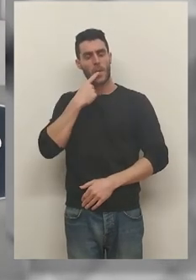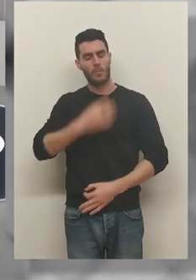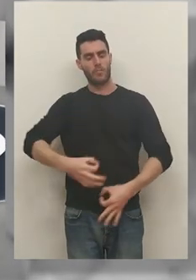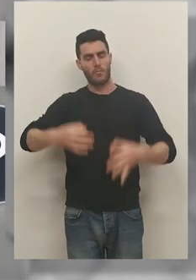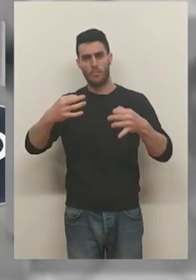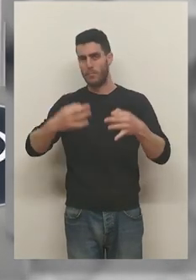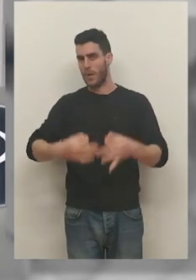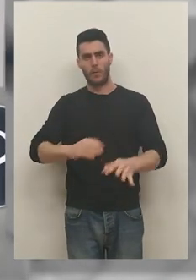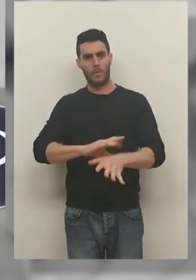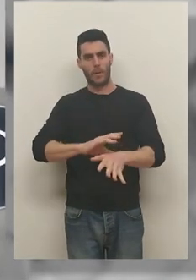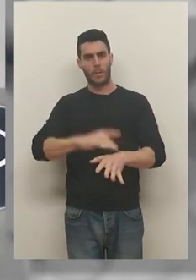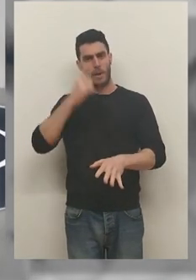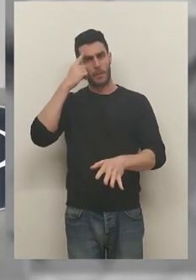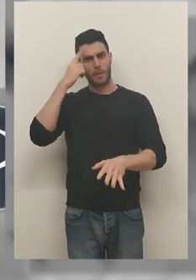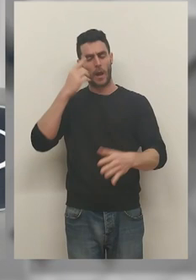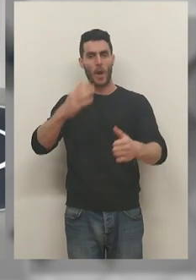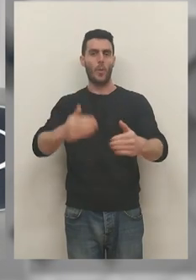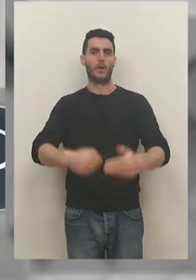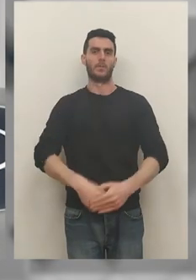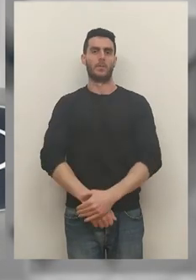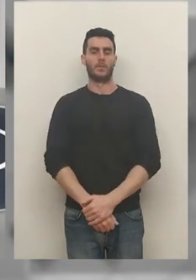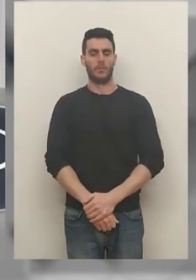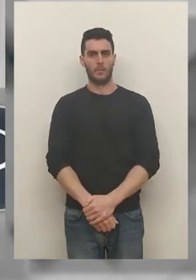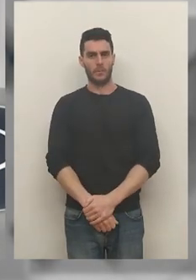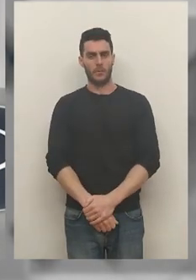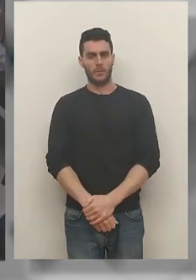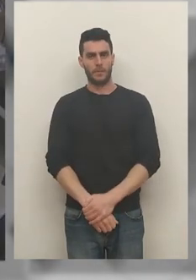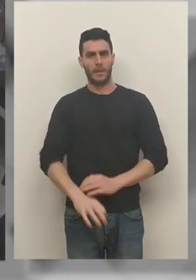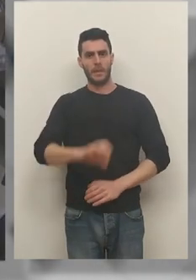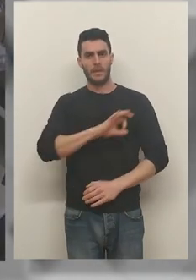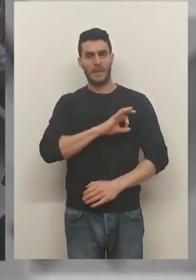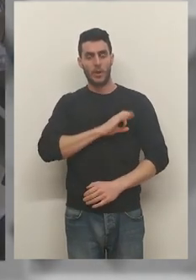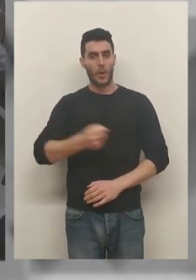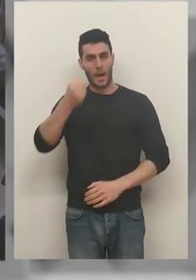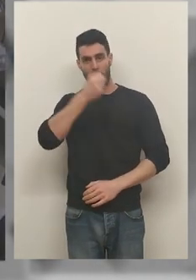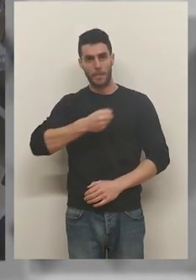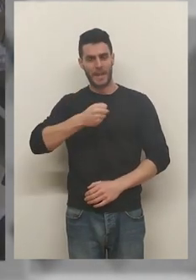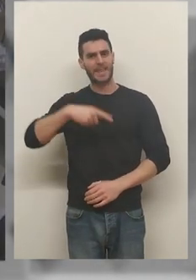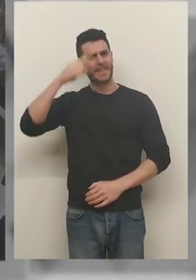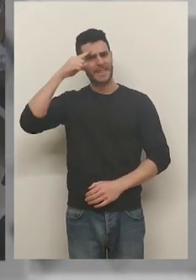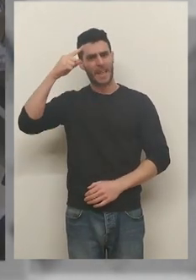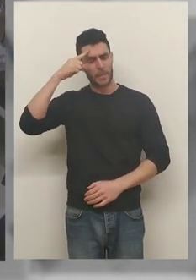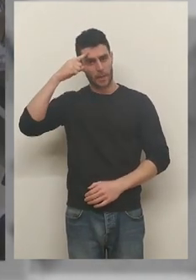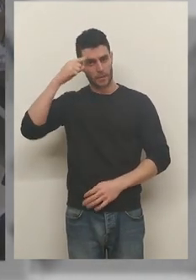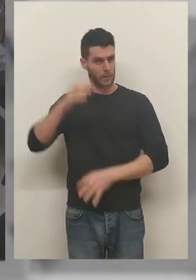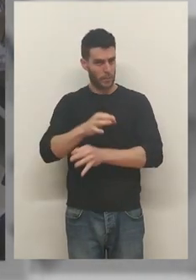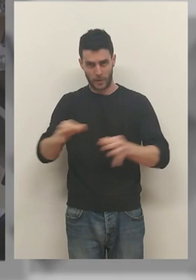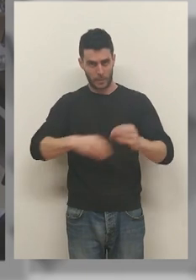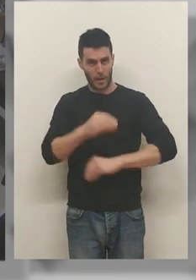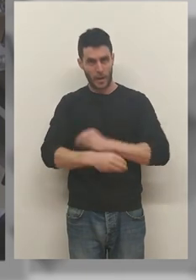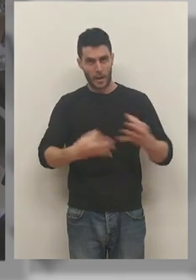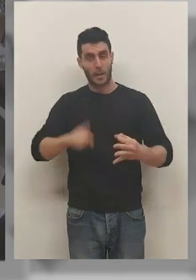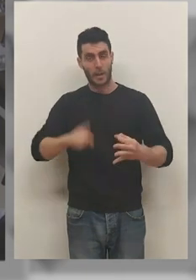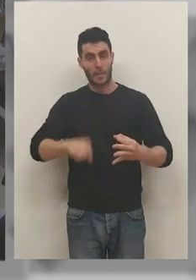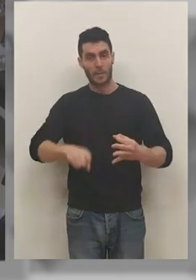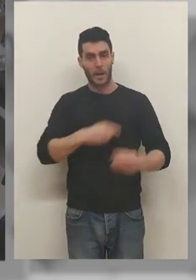ha asegurado que no tenía ninguna enfermedad mental señor el señor Almeida sabía lo